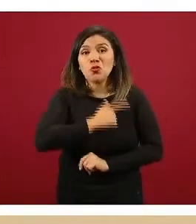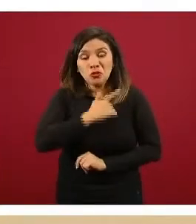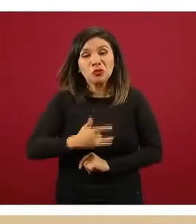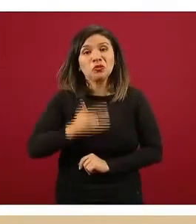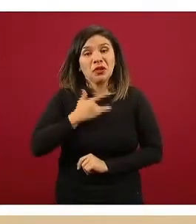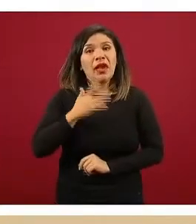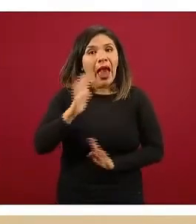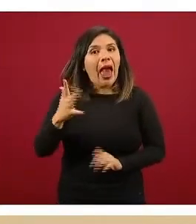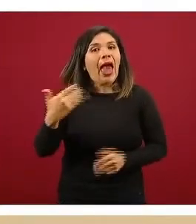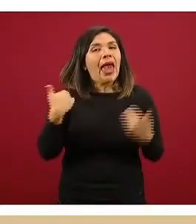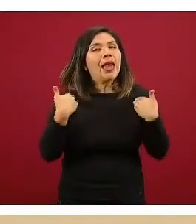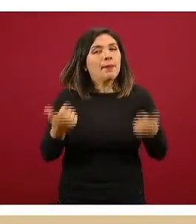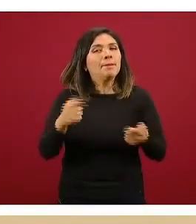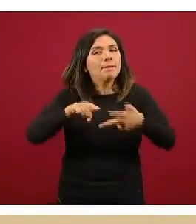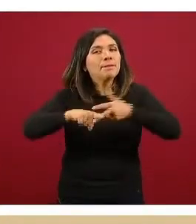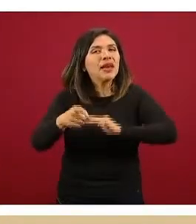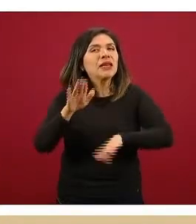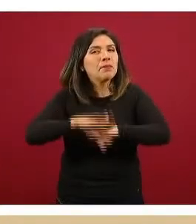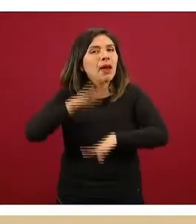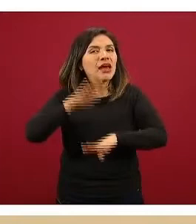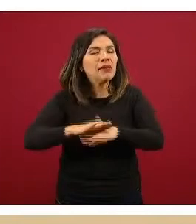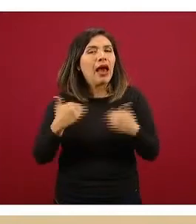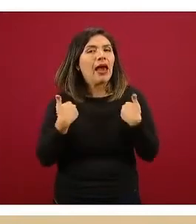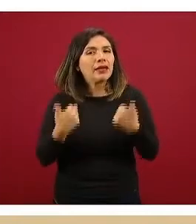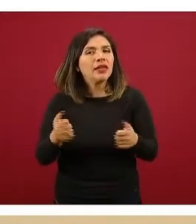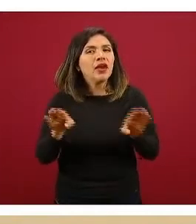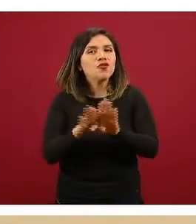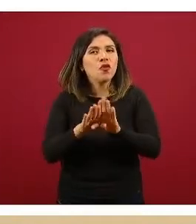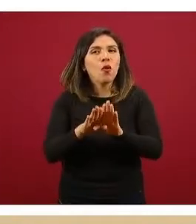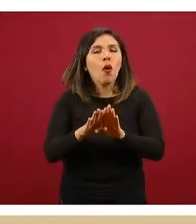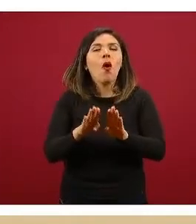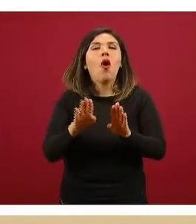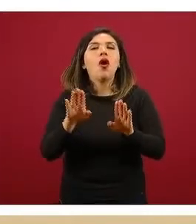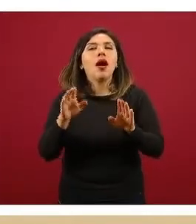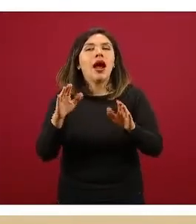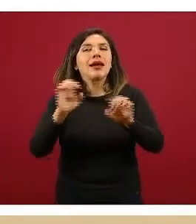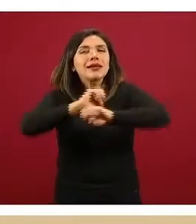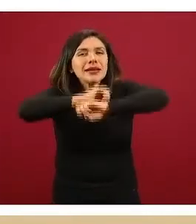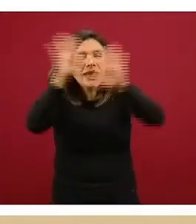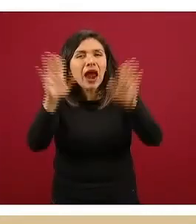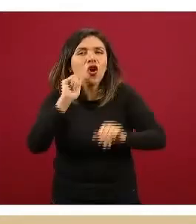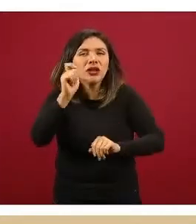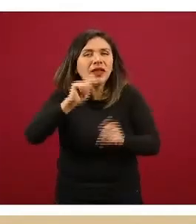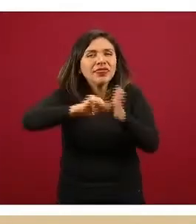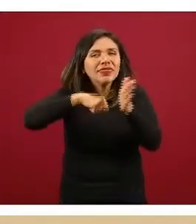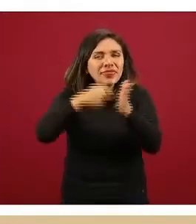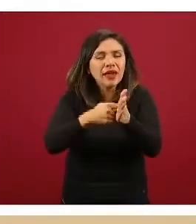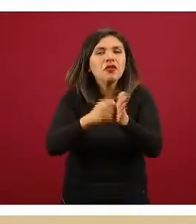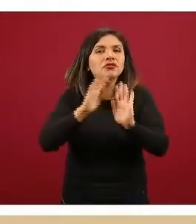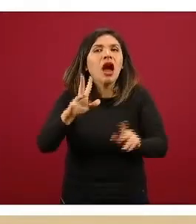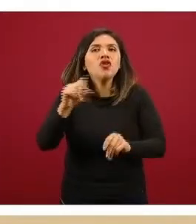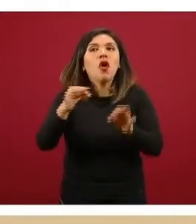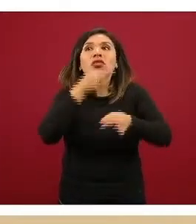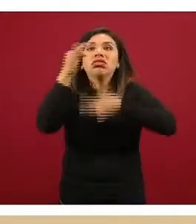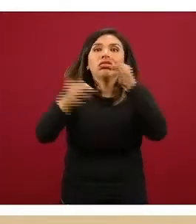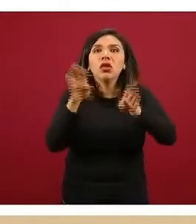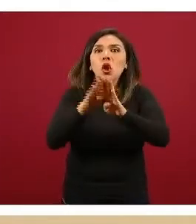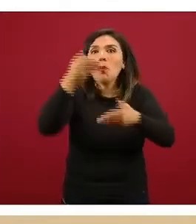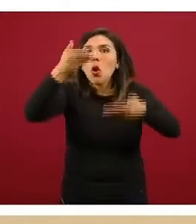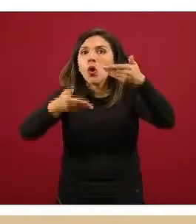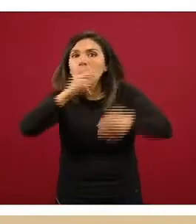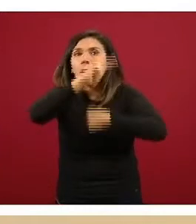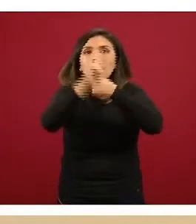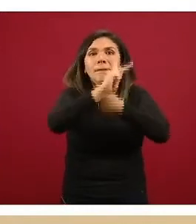porque ya se ve que hay un poquito más de enfoque en el aspecto técnico, que ya no se hacen estas